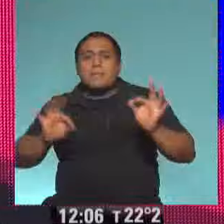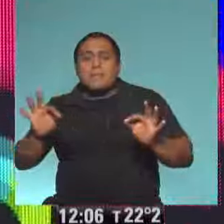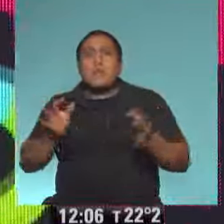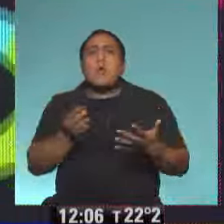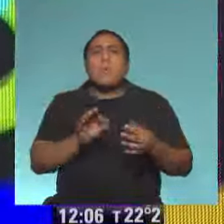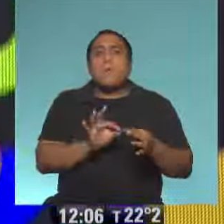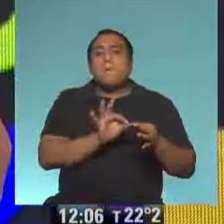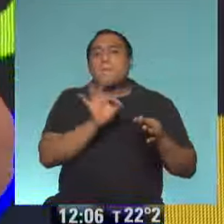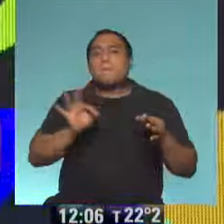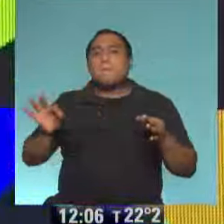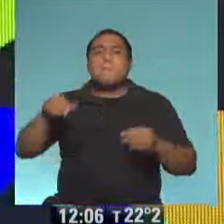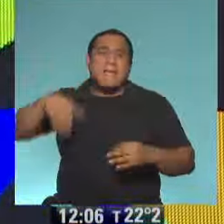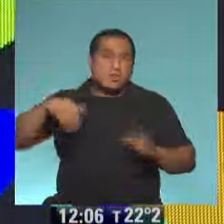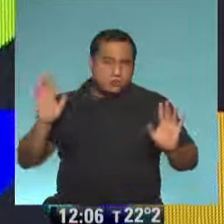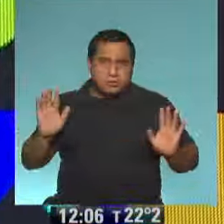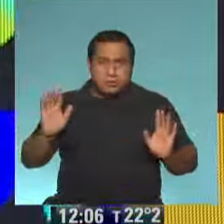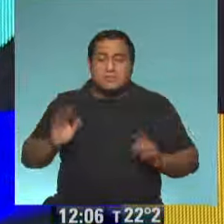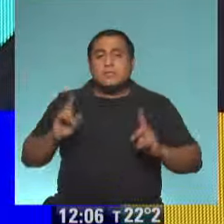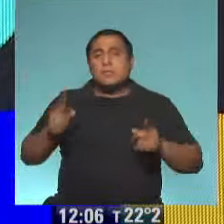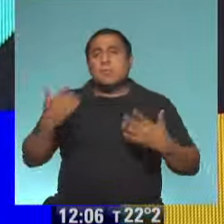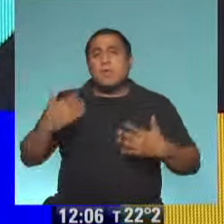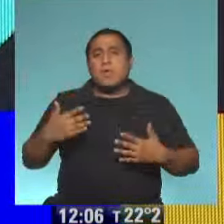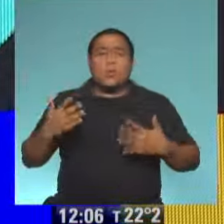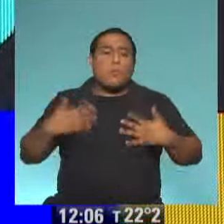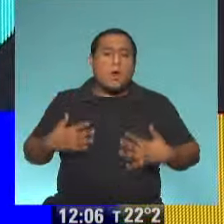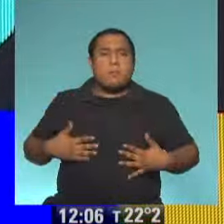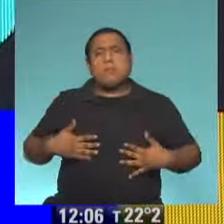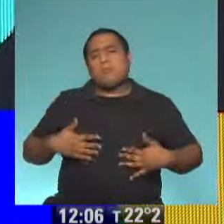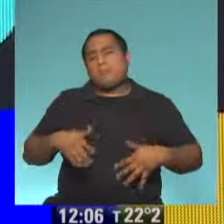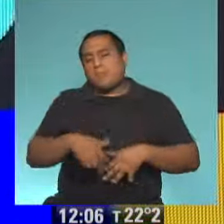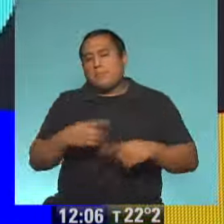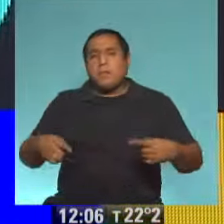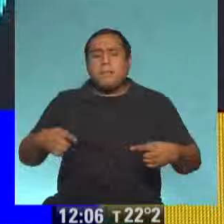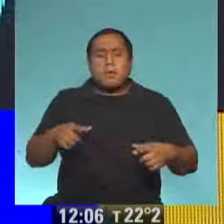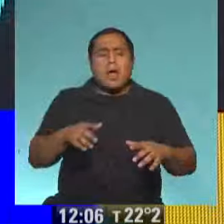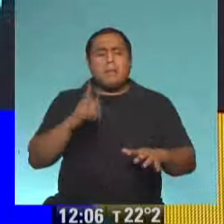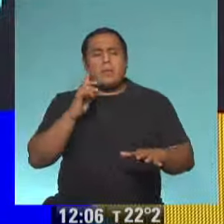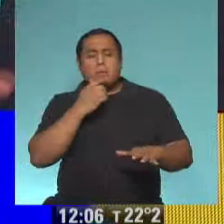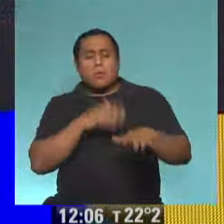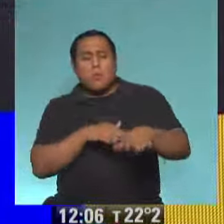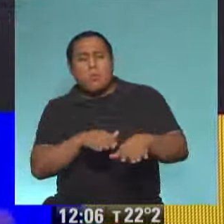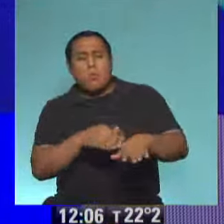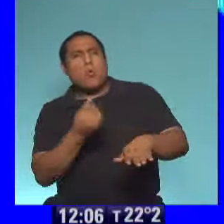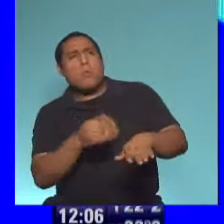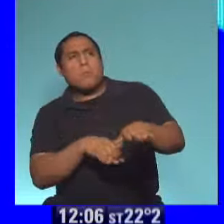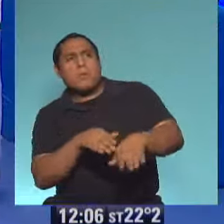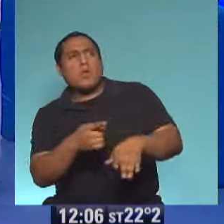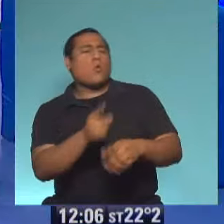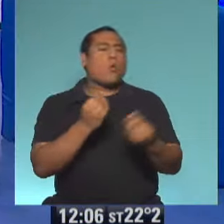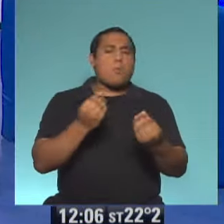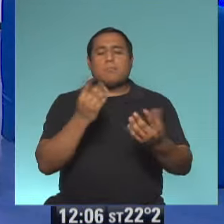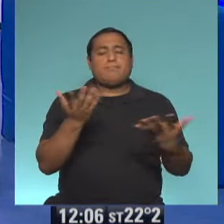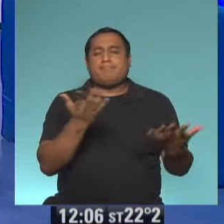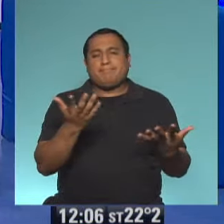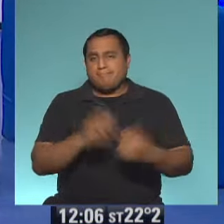metros. Pero estuvimos viendo cómo también se podía medir con el cuerpo, pero eso es más difícil porque nos tenemos que poner de acuerdo y estar aclarando todo el tiempo. Está